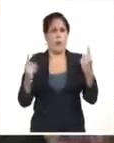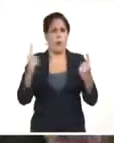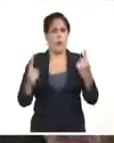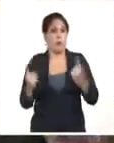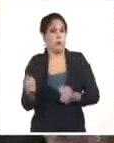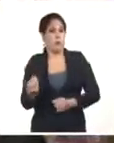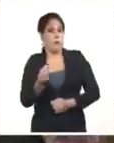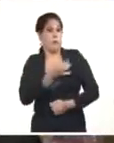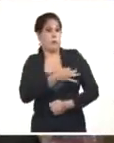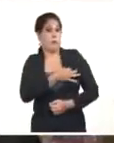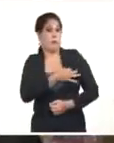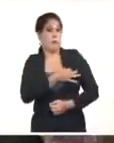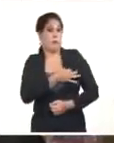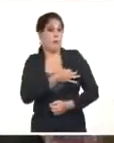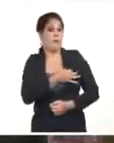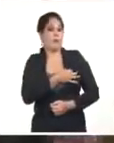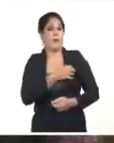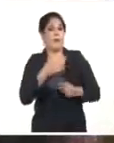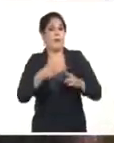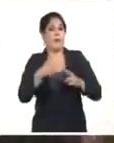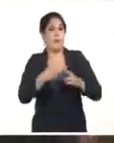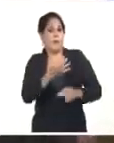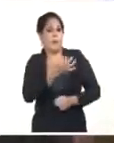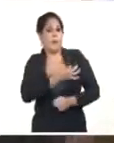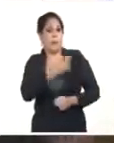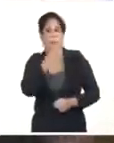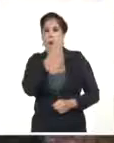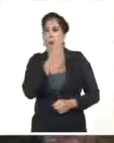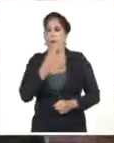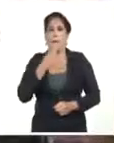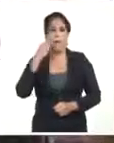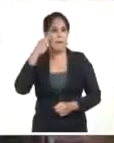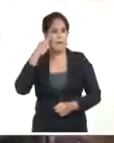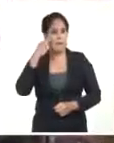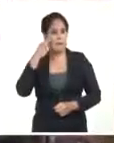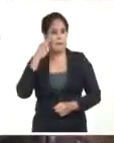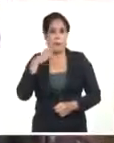distinguido visitante la Orden José Martí.